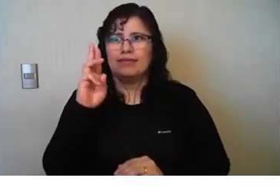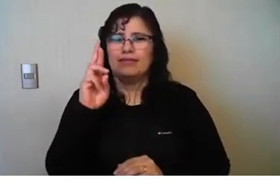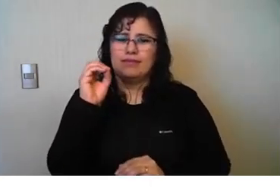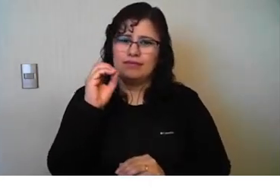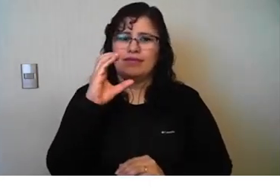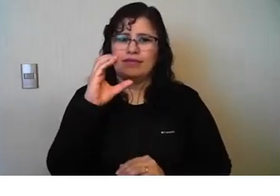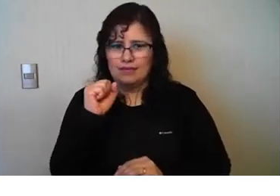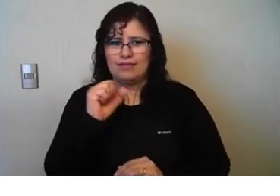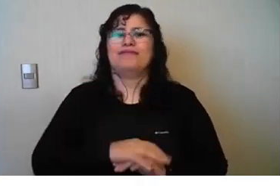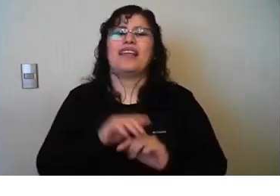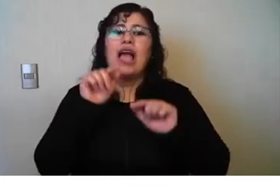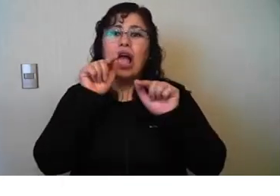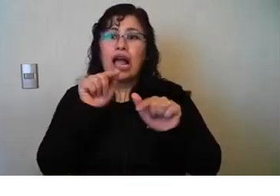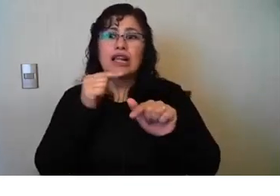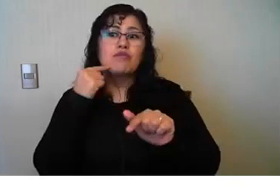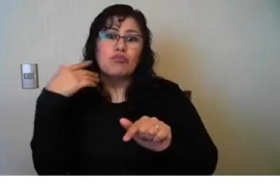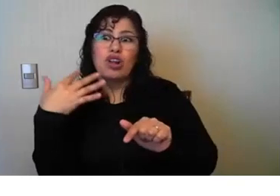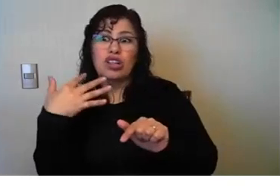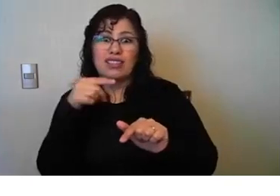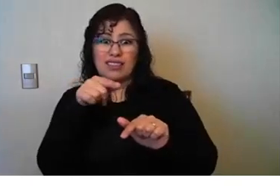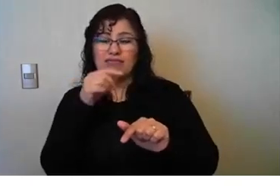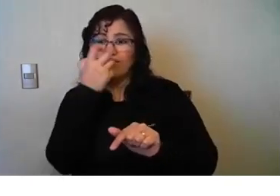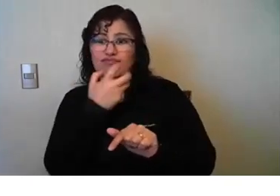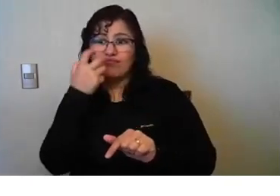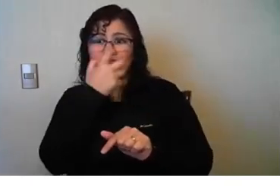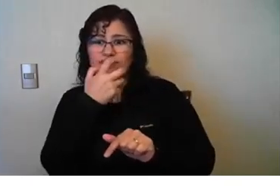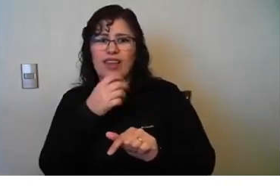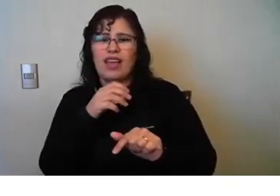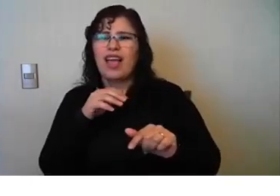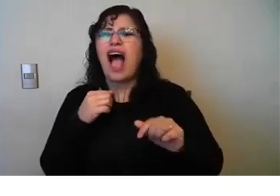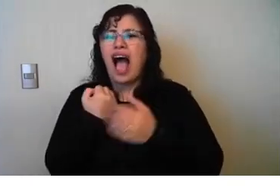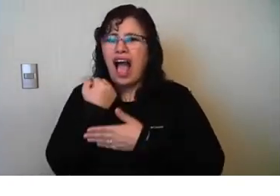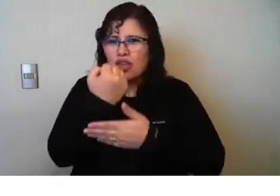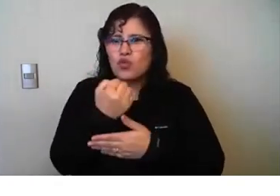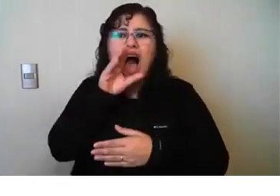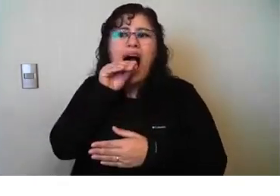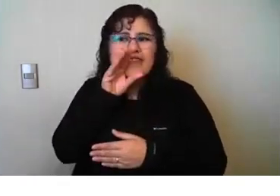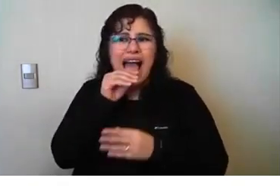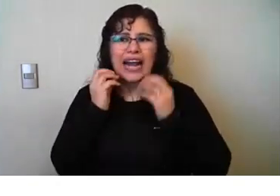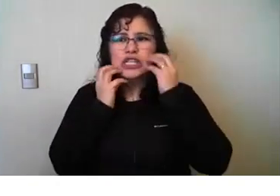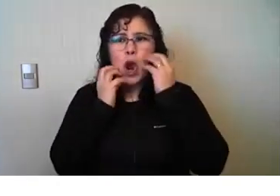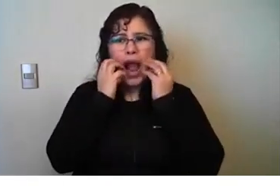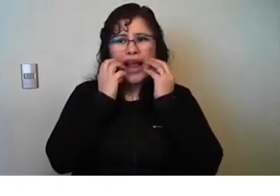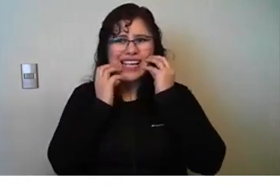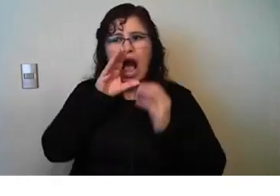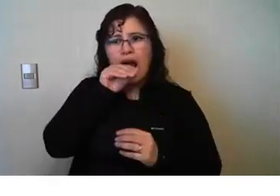porque esta es el área motora del lenguaje. Y este es un surco que es